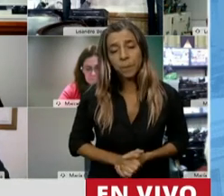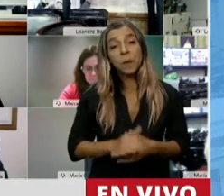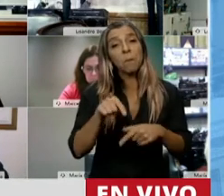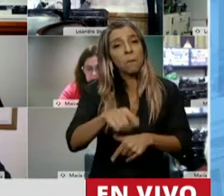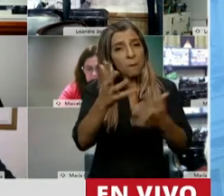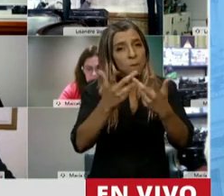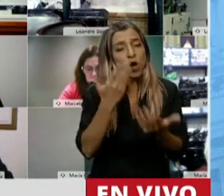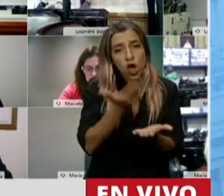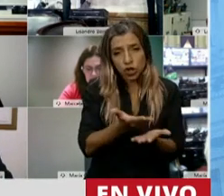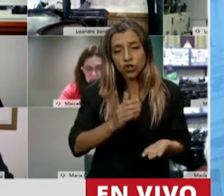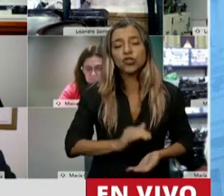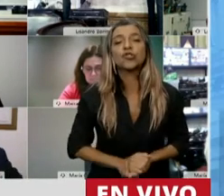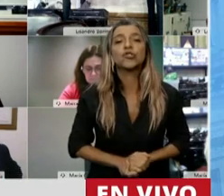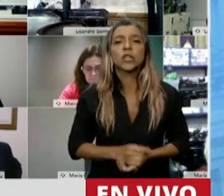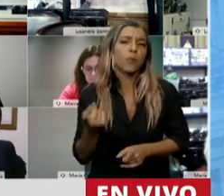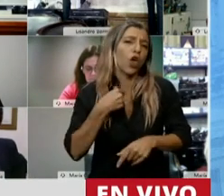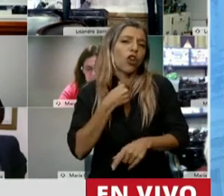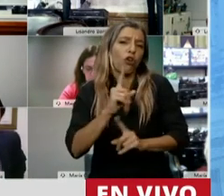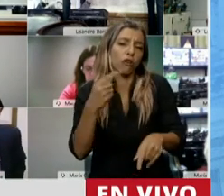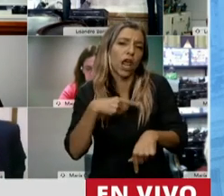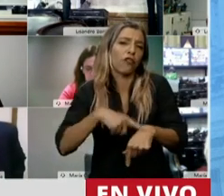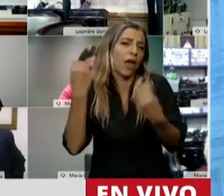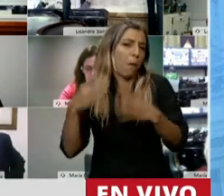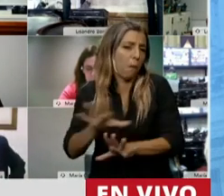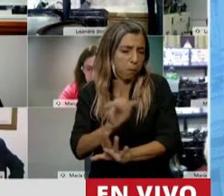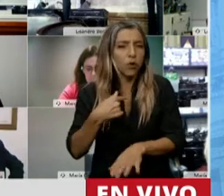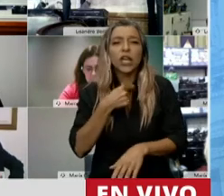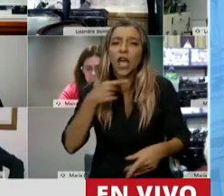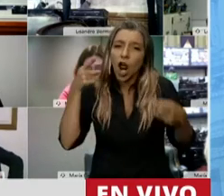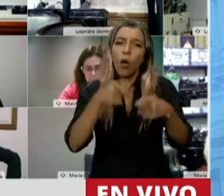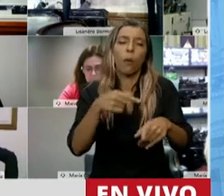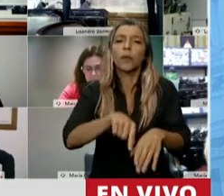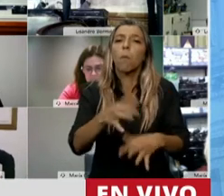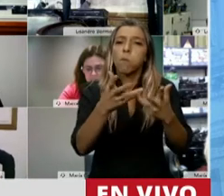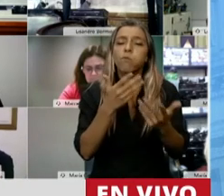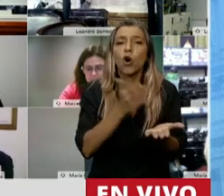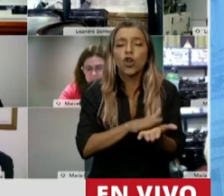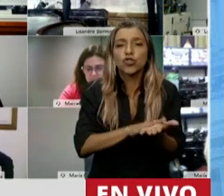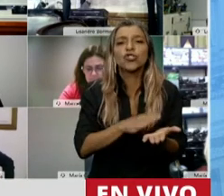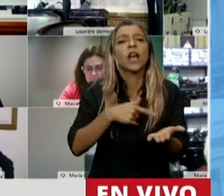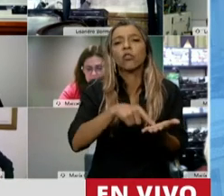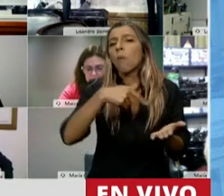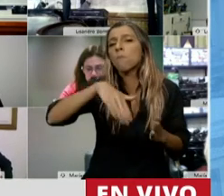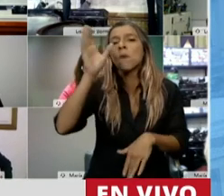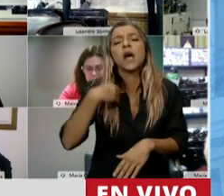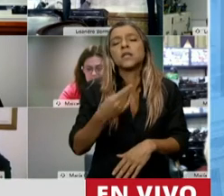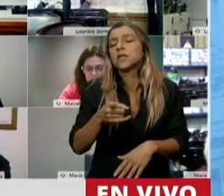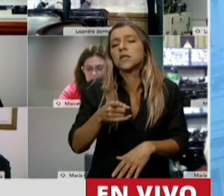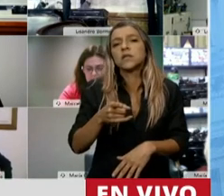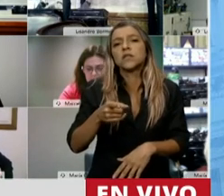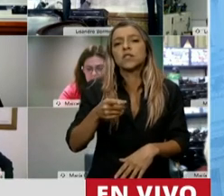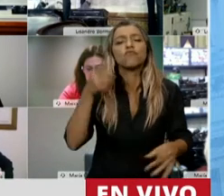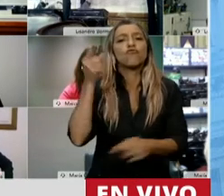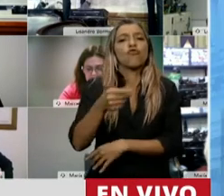y no quiero perder tiempo, lo que hace este proyecto es estigmatizar al productor agropecuario. Porque en